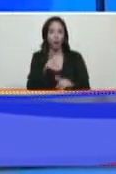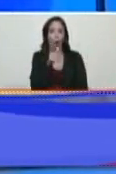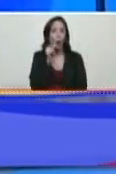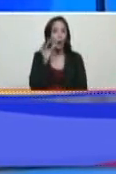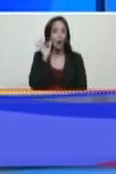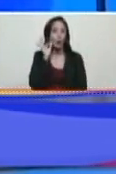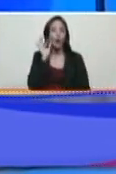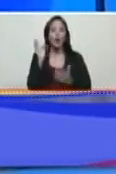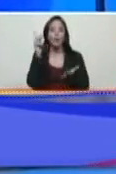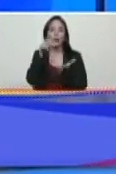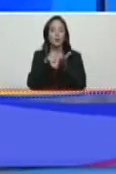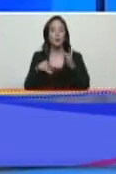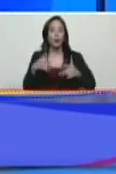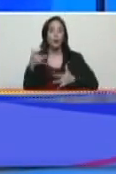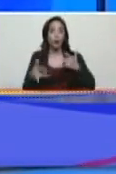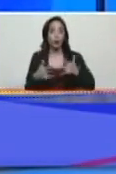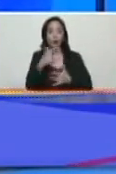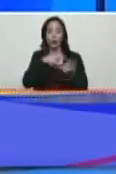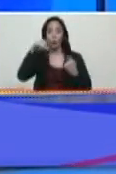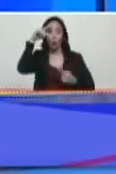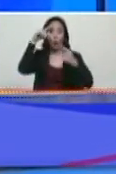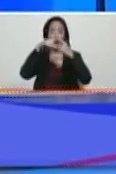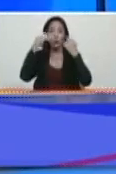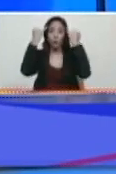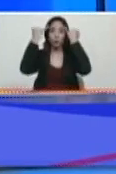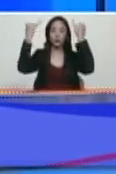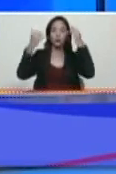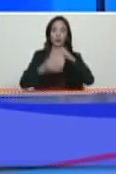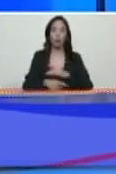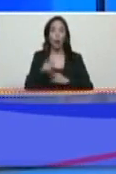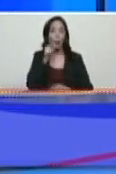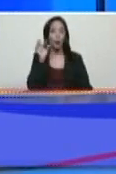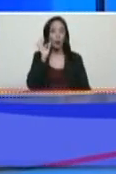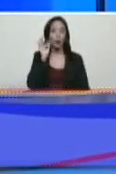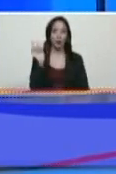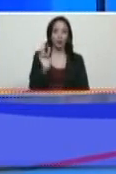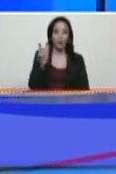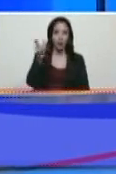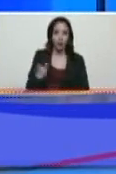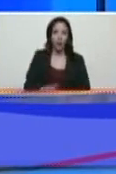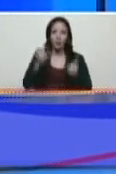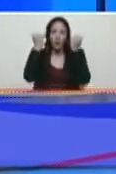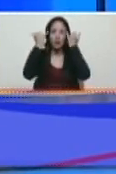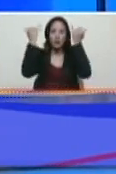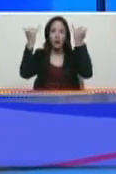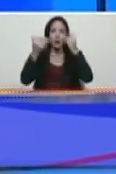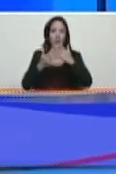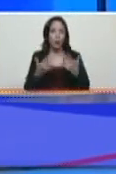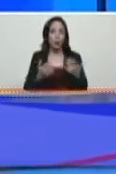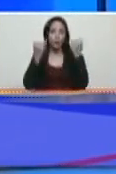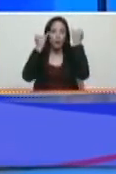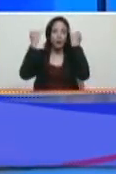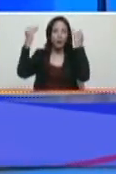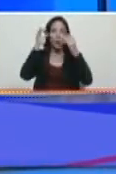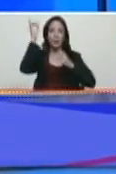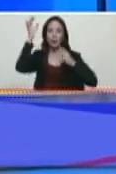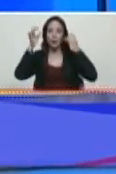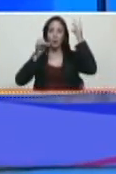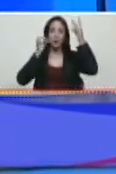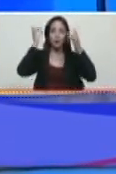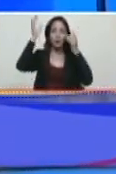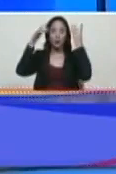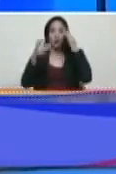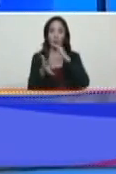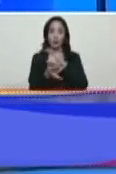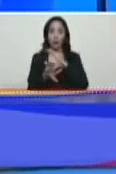que pusieron toda la inteligencia, venezolanos, venezolanas, toda su inteligencia para crear, innovar en